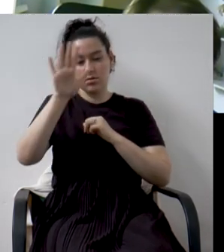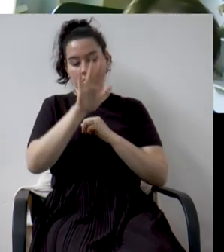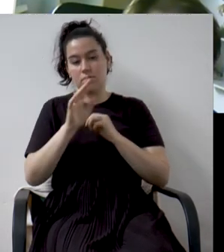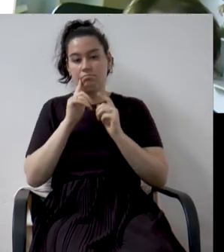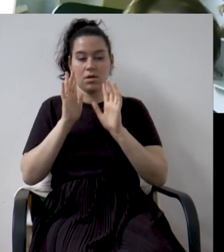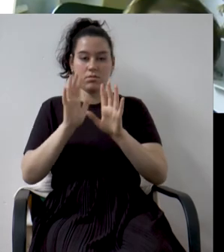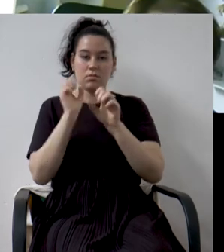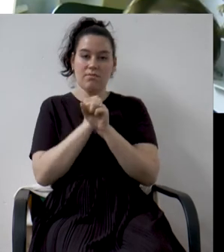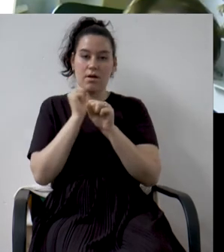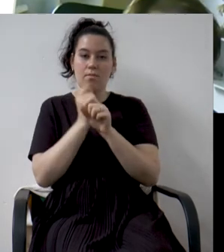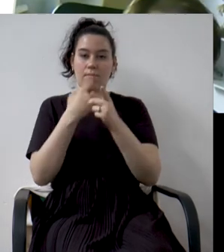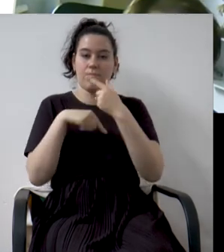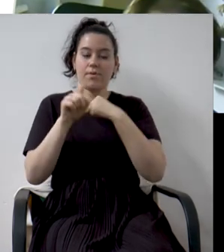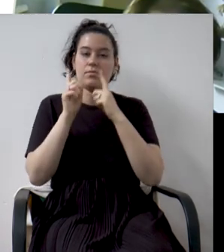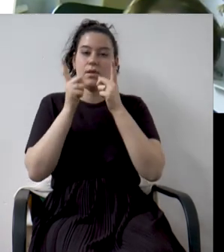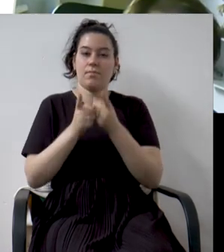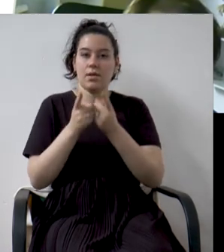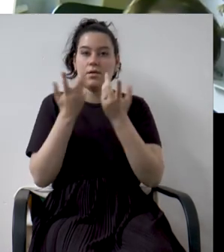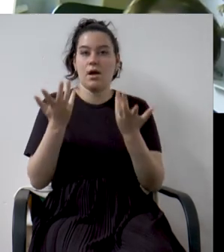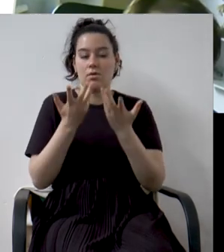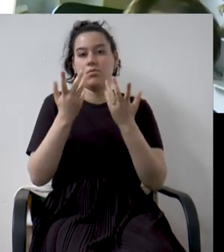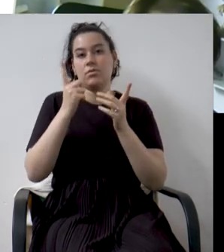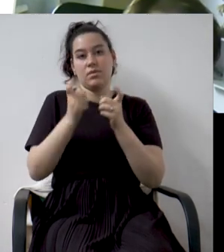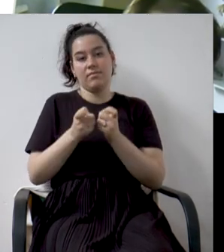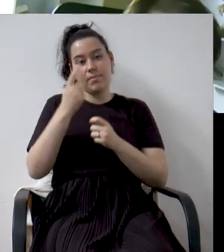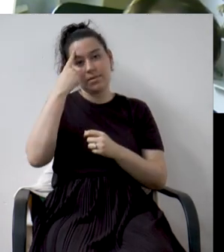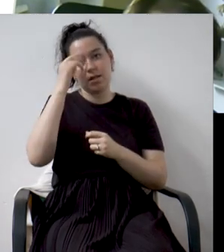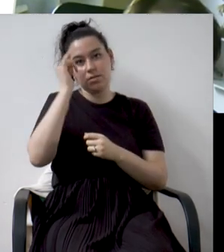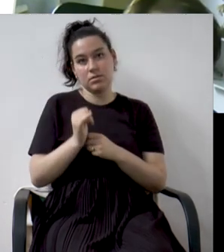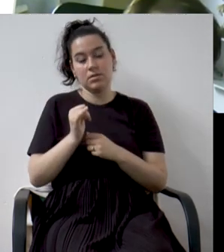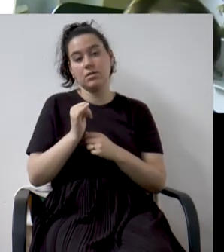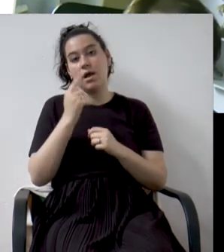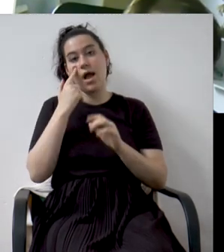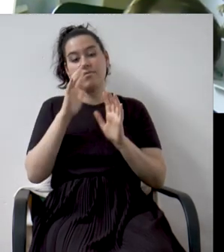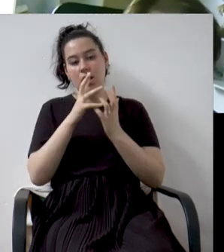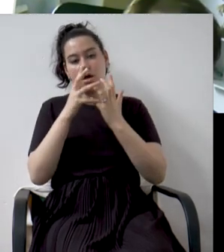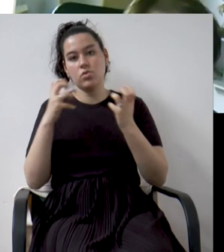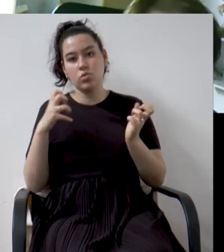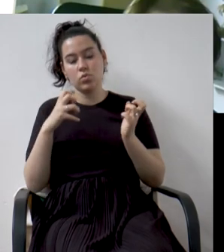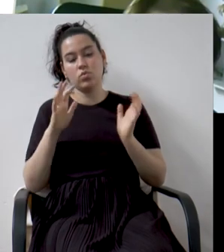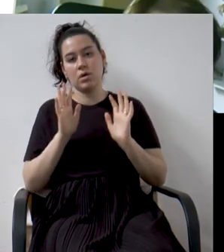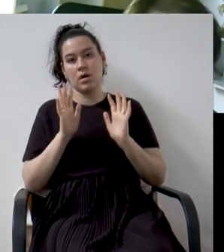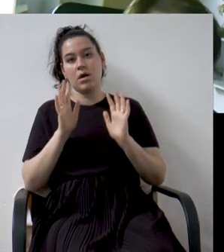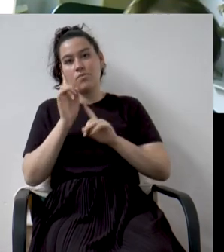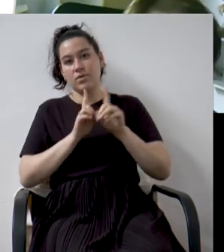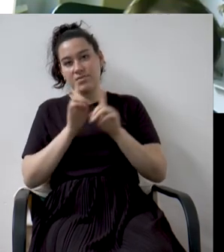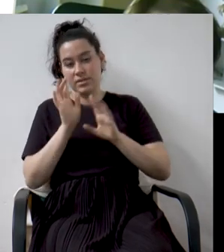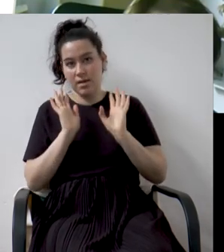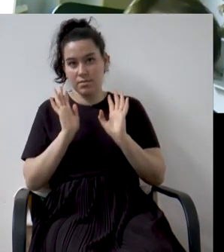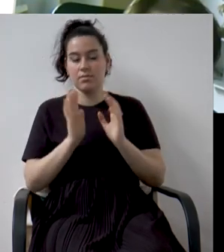manejando así, pero es algo que también de cierta manera hay que pensarse en términos de estructura universitaria,